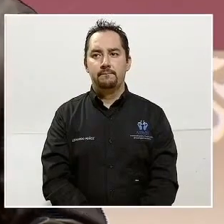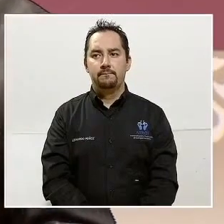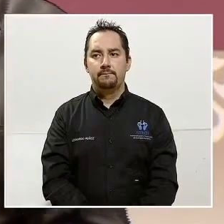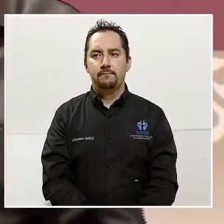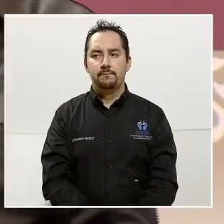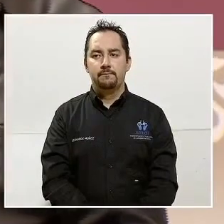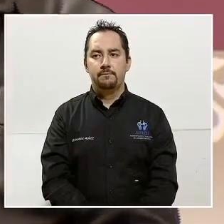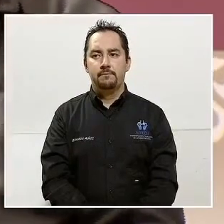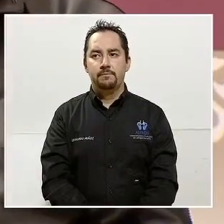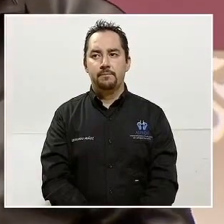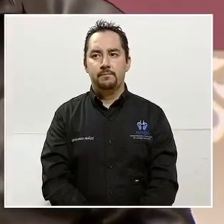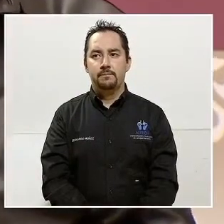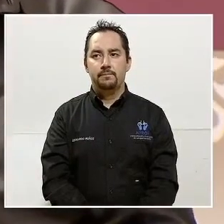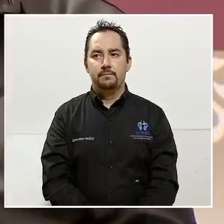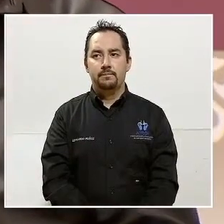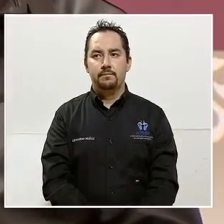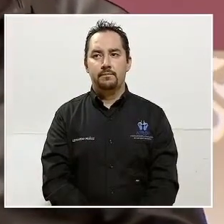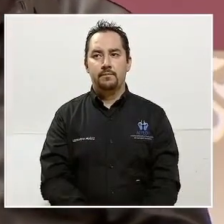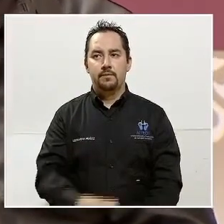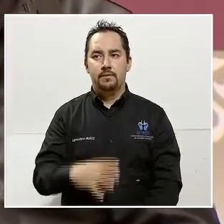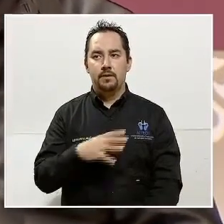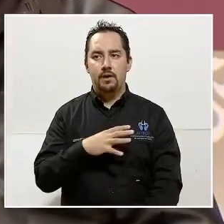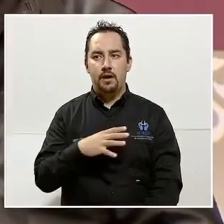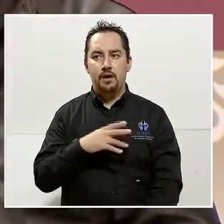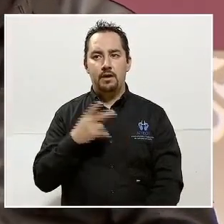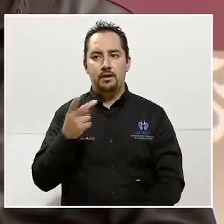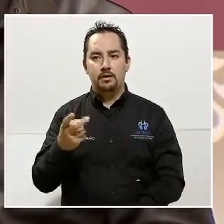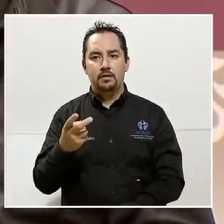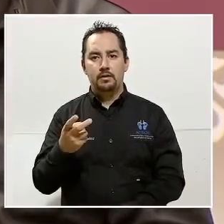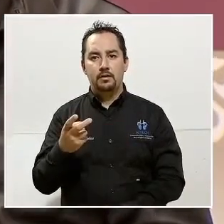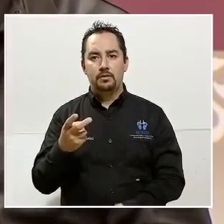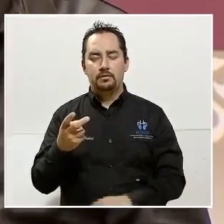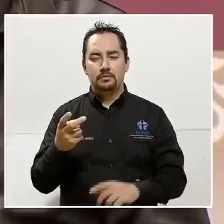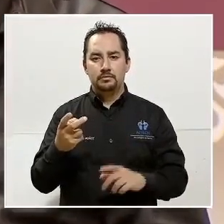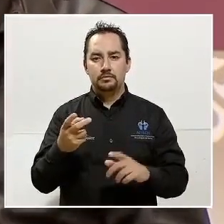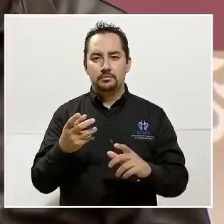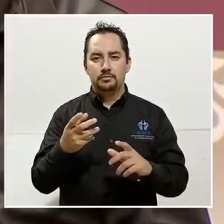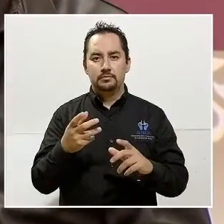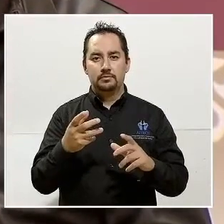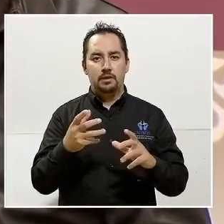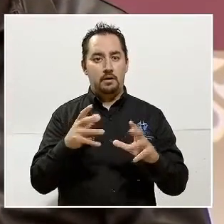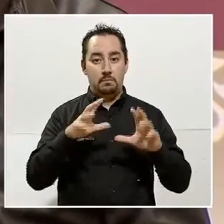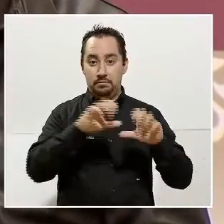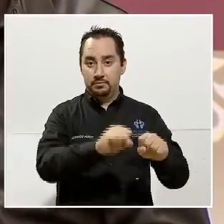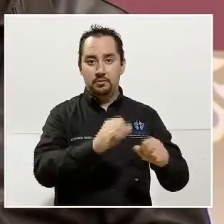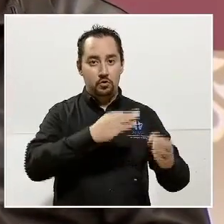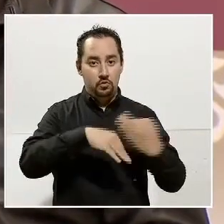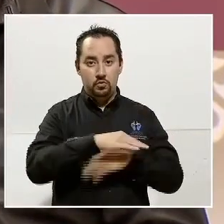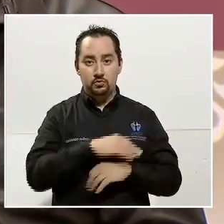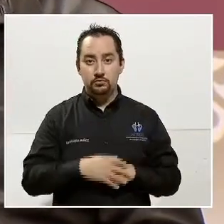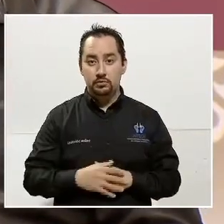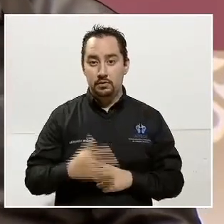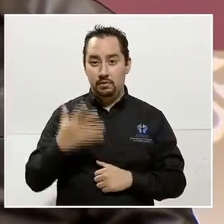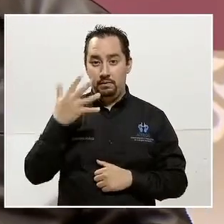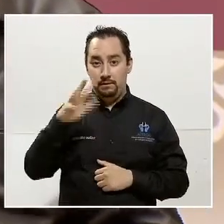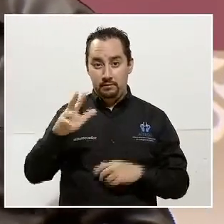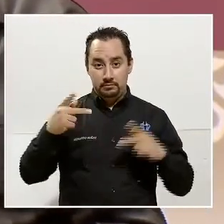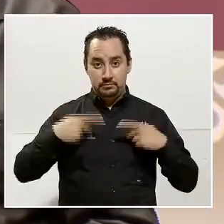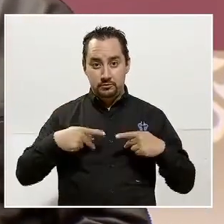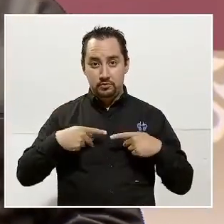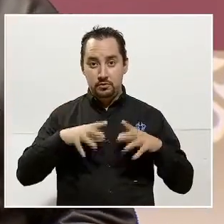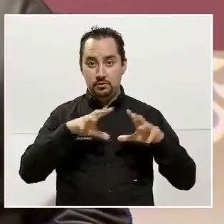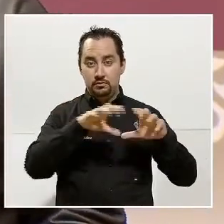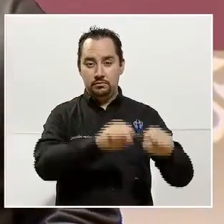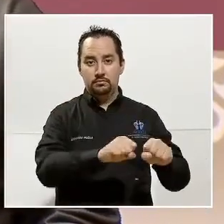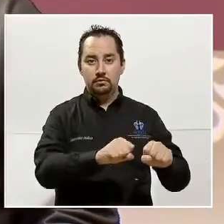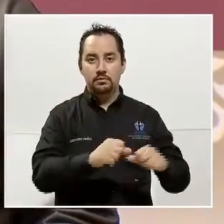de que se había dado la instrucción de detenerlos a todos. Ya hay más de 10 detenidos